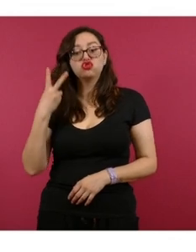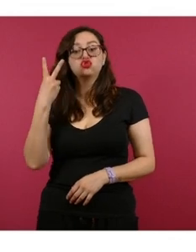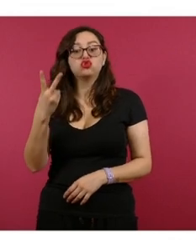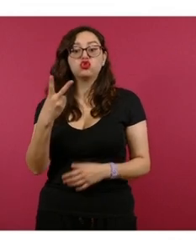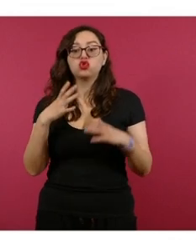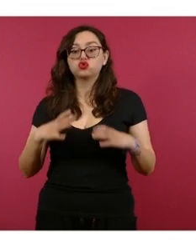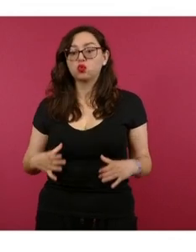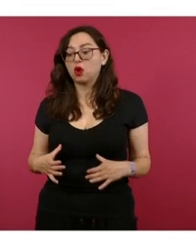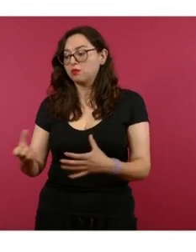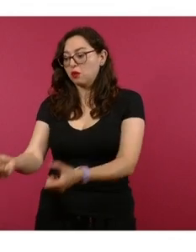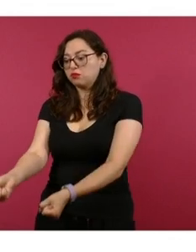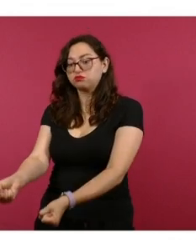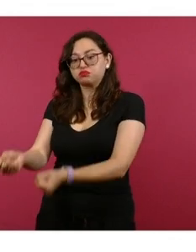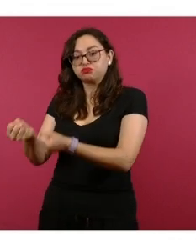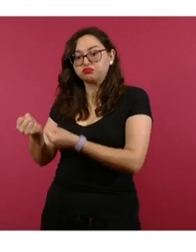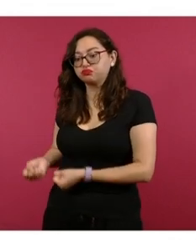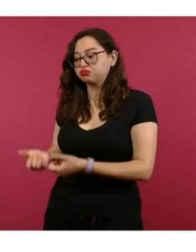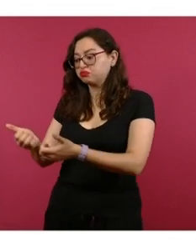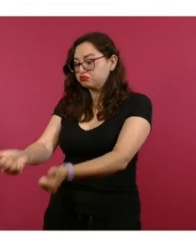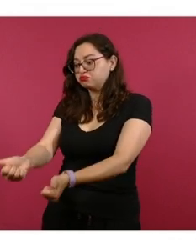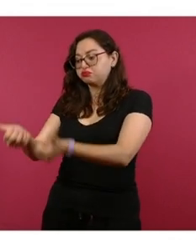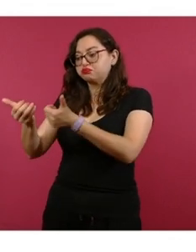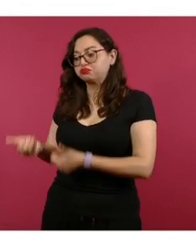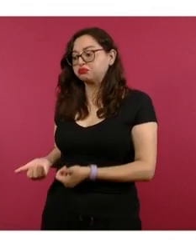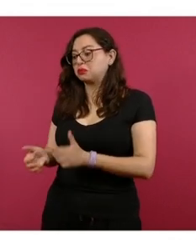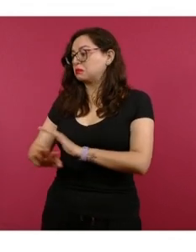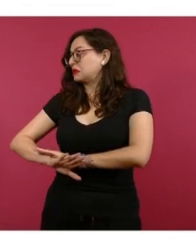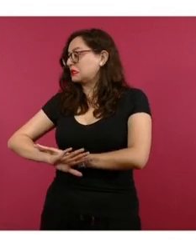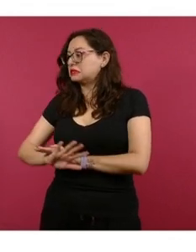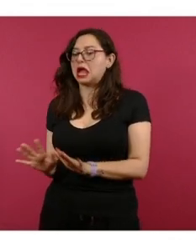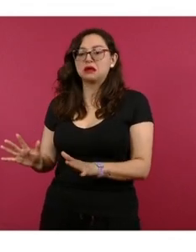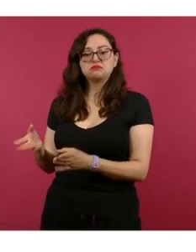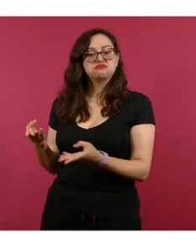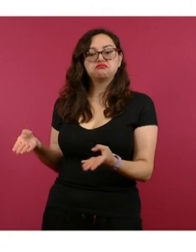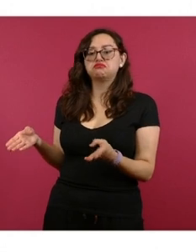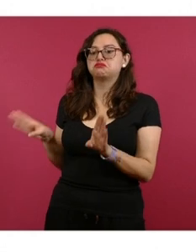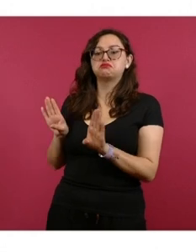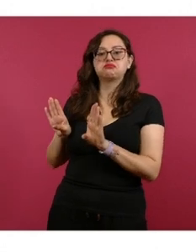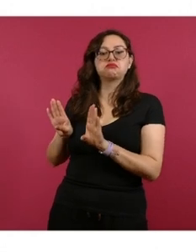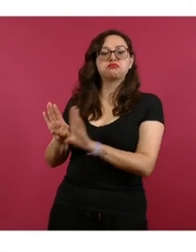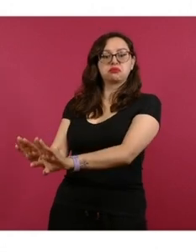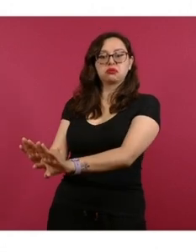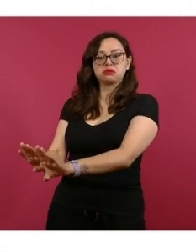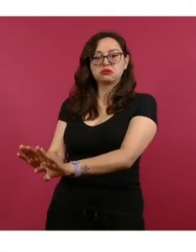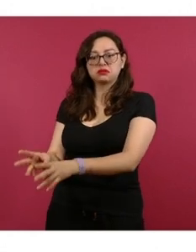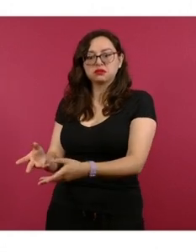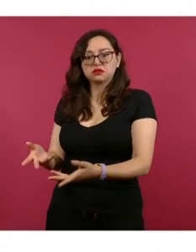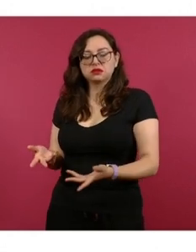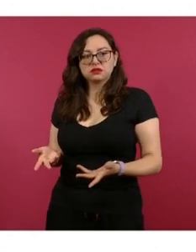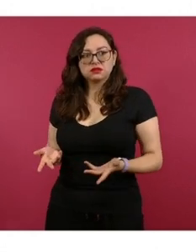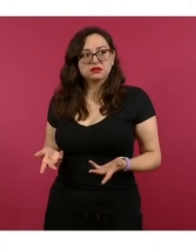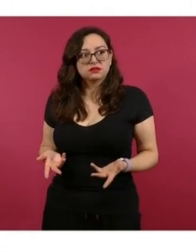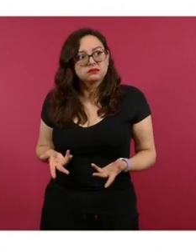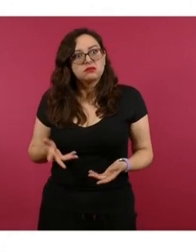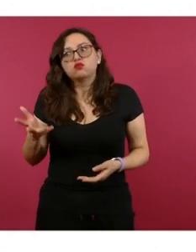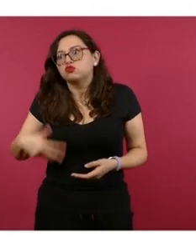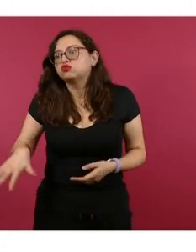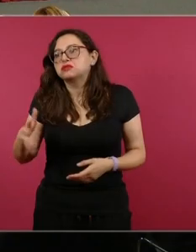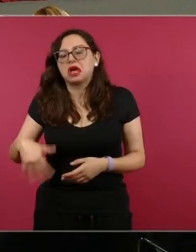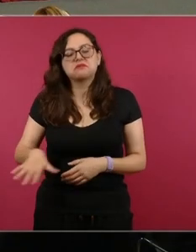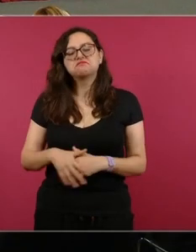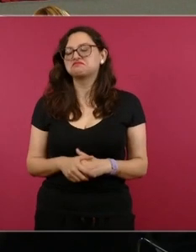de rescate y se dejaron ahí atrapados los 63 mineros restantes.